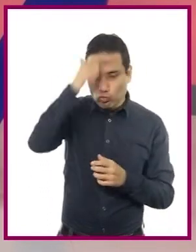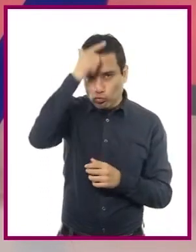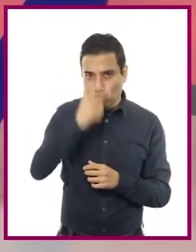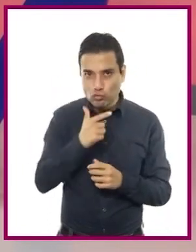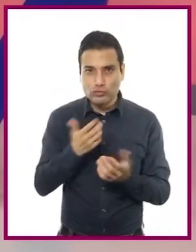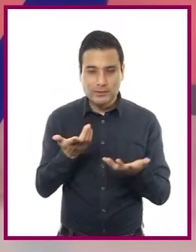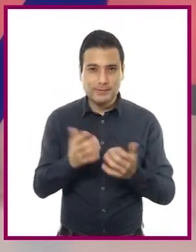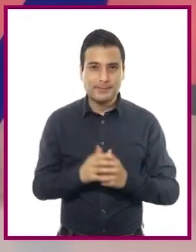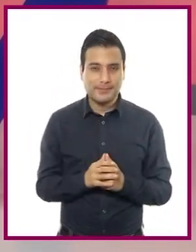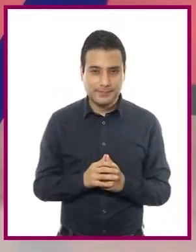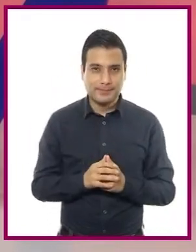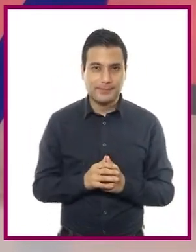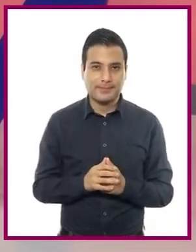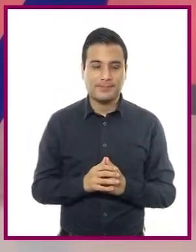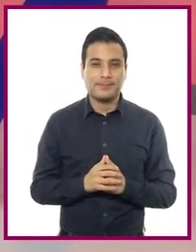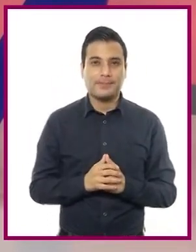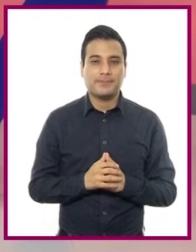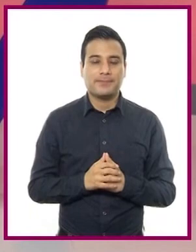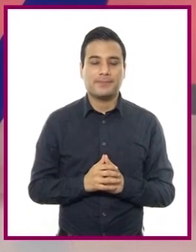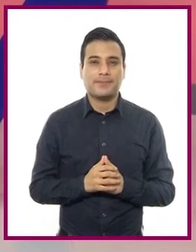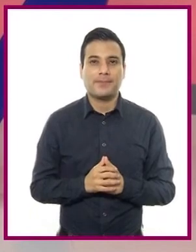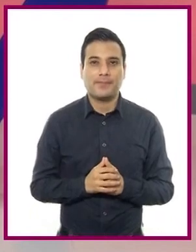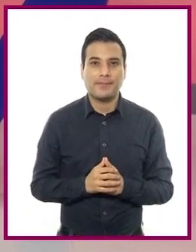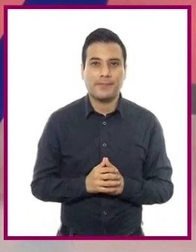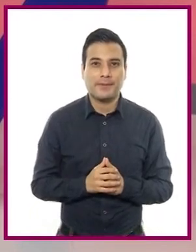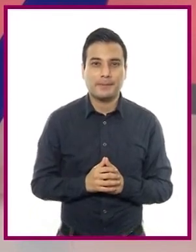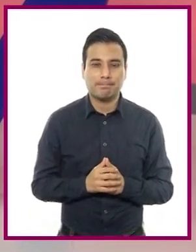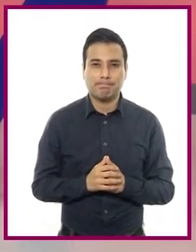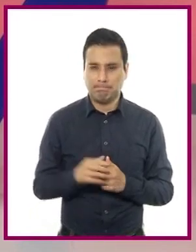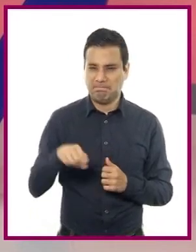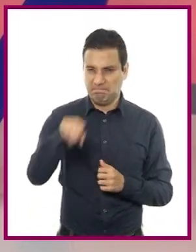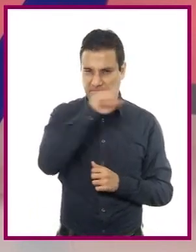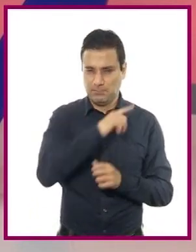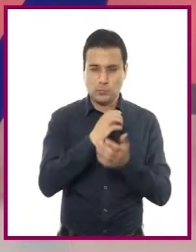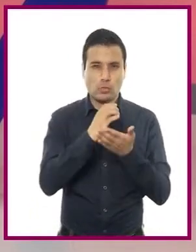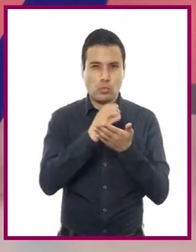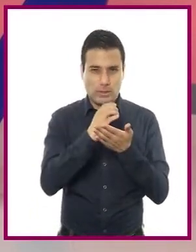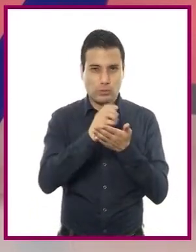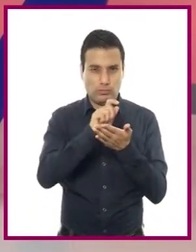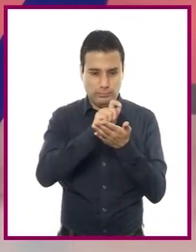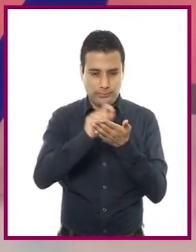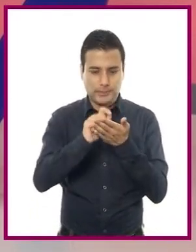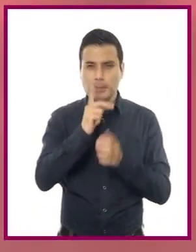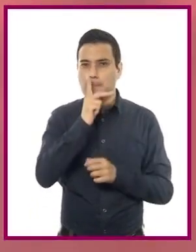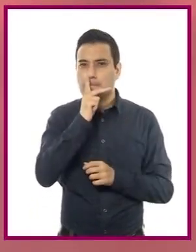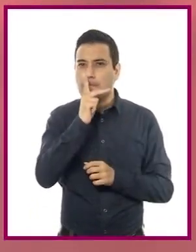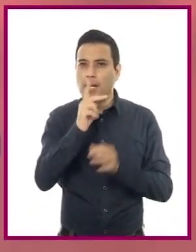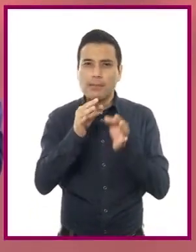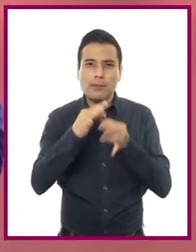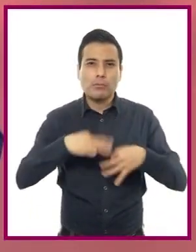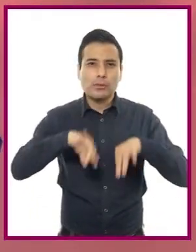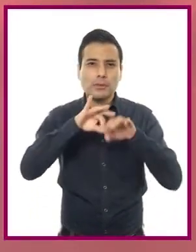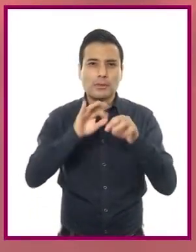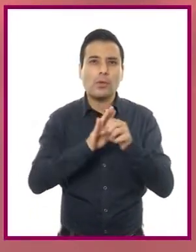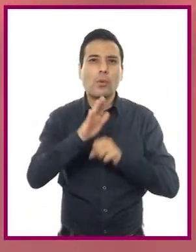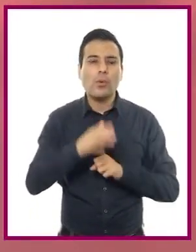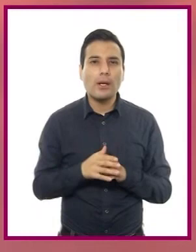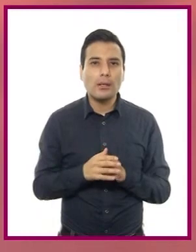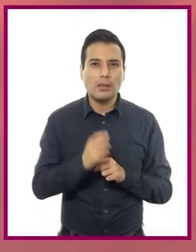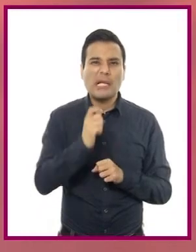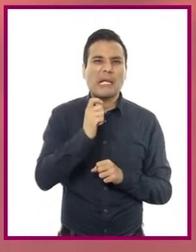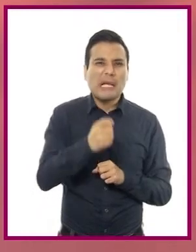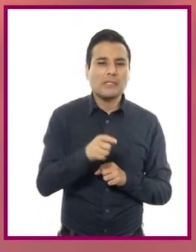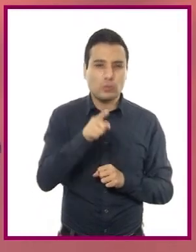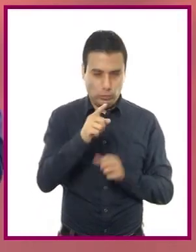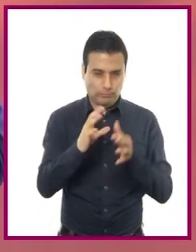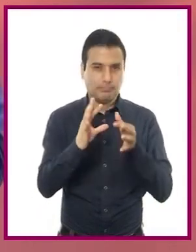hacen audibles en el silencio. Anoten en sus cuadernos las palabras clave y busquen su